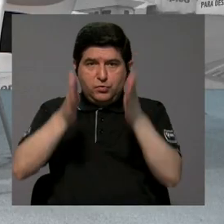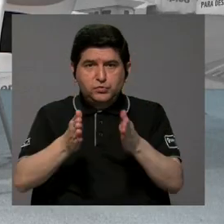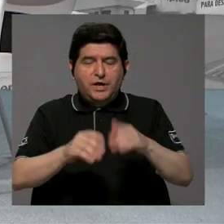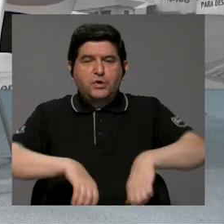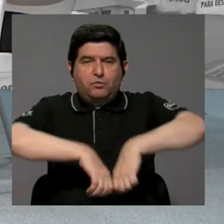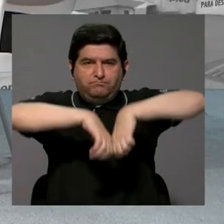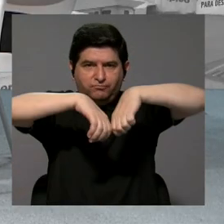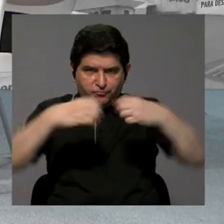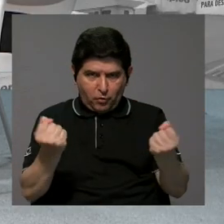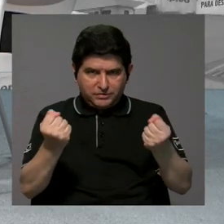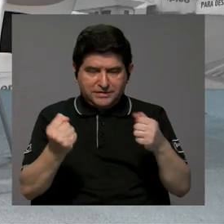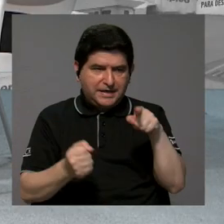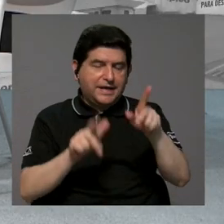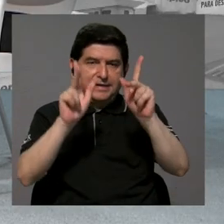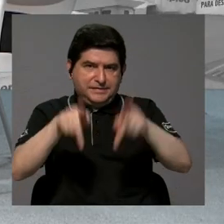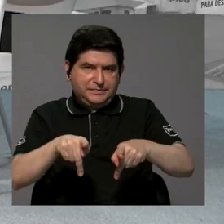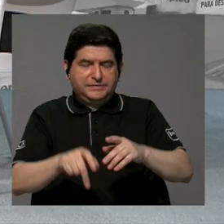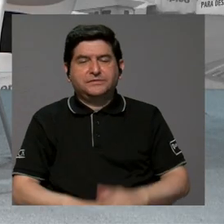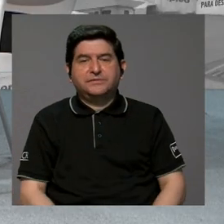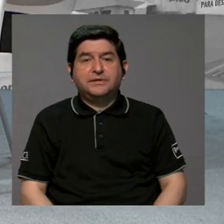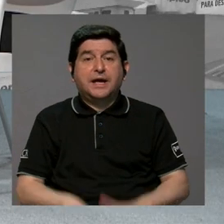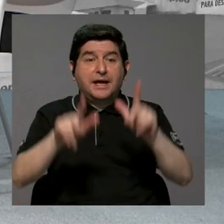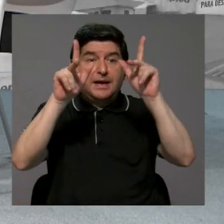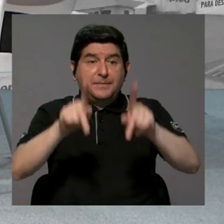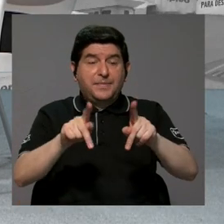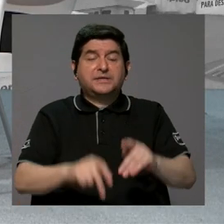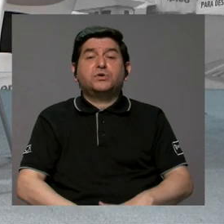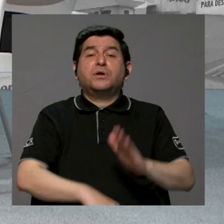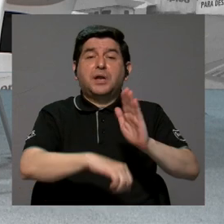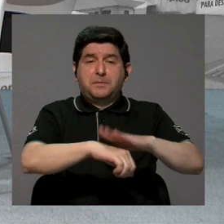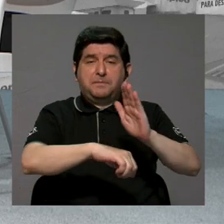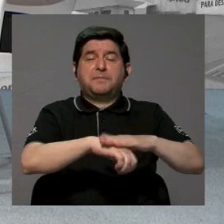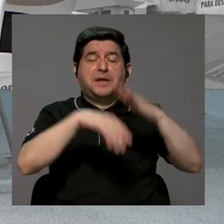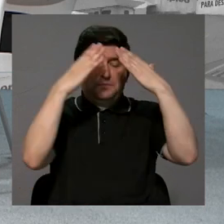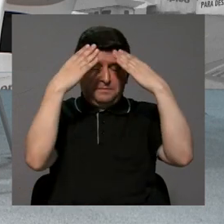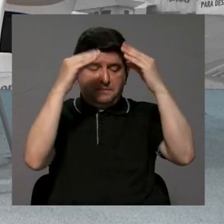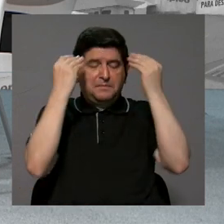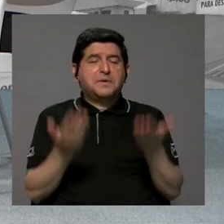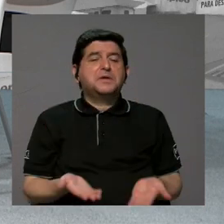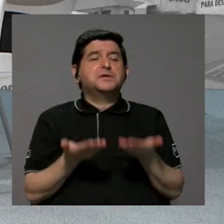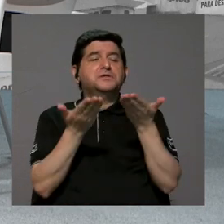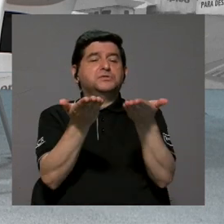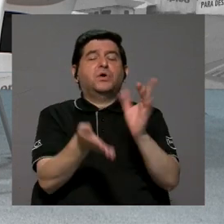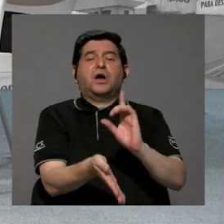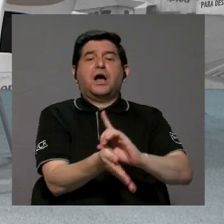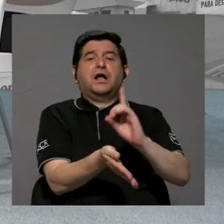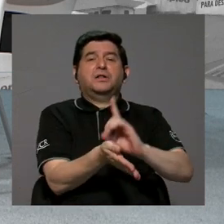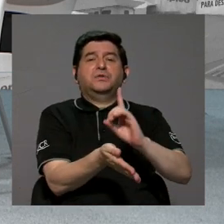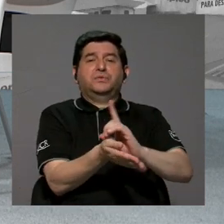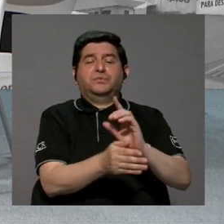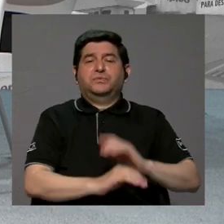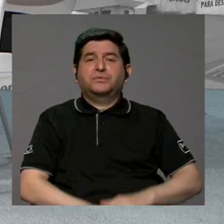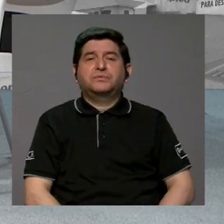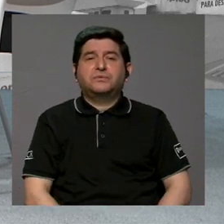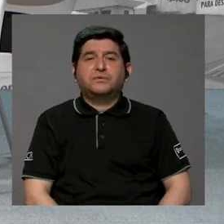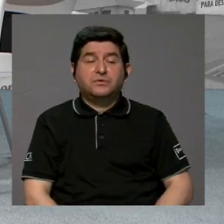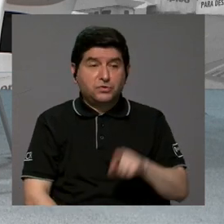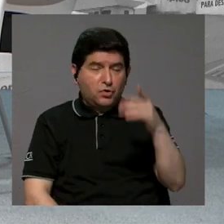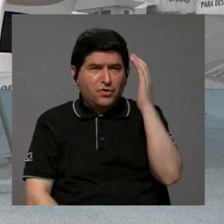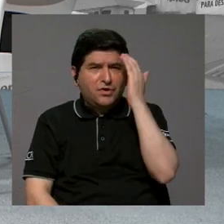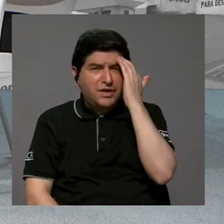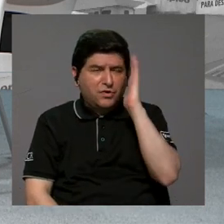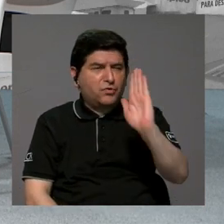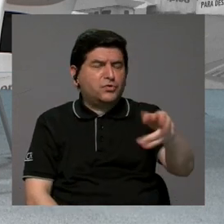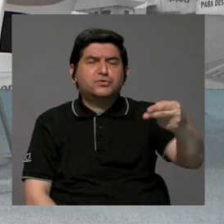se le interrumpió al paciente, donde el paciente dio un consentimiento informado a su médico tratante,